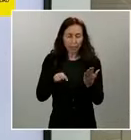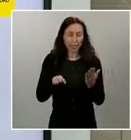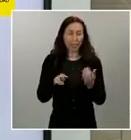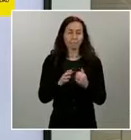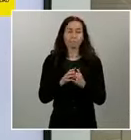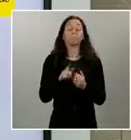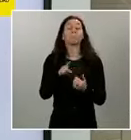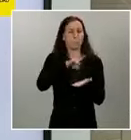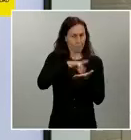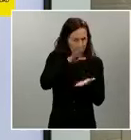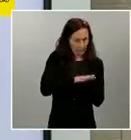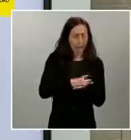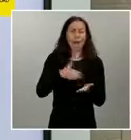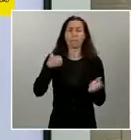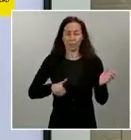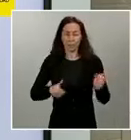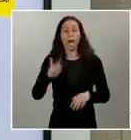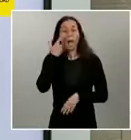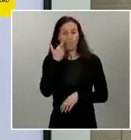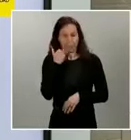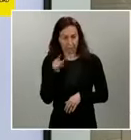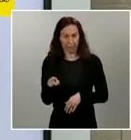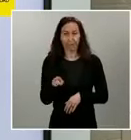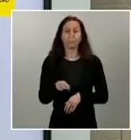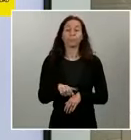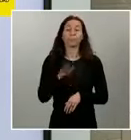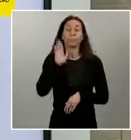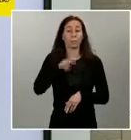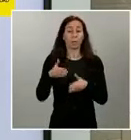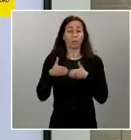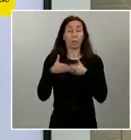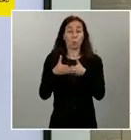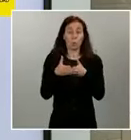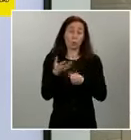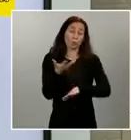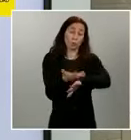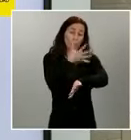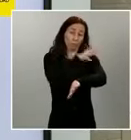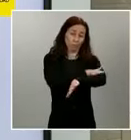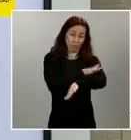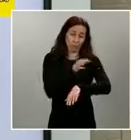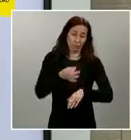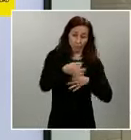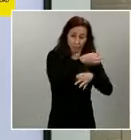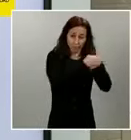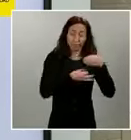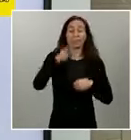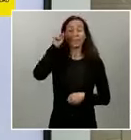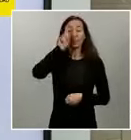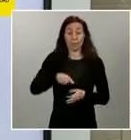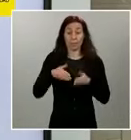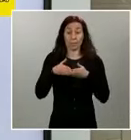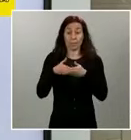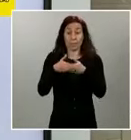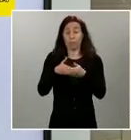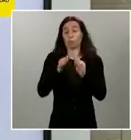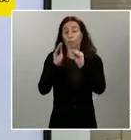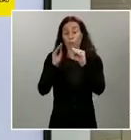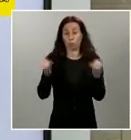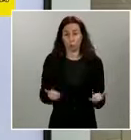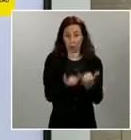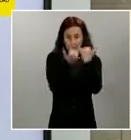Málaga-Sevilla y Almería, el puerto de Ciudadela y Mahón en Menorca, la estación marítima de Tenerife, la estación